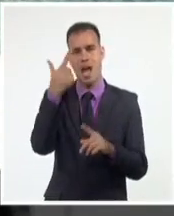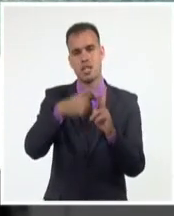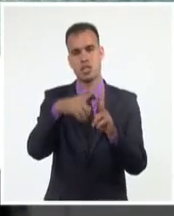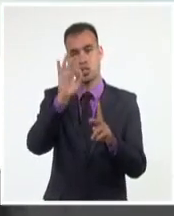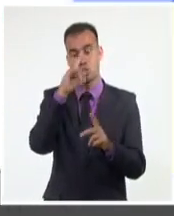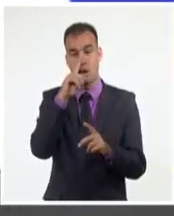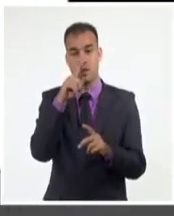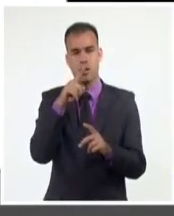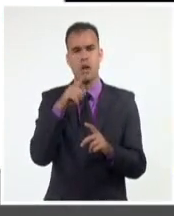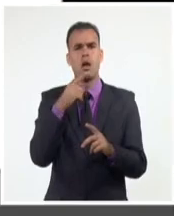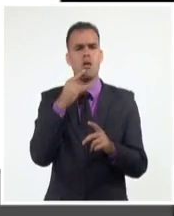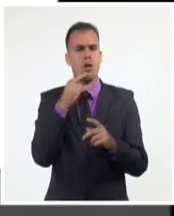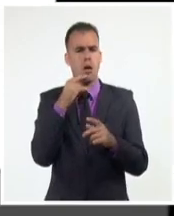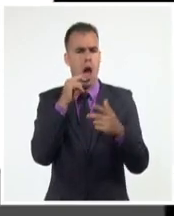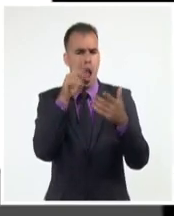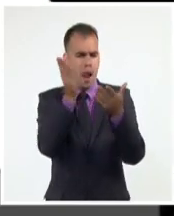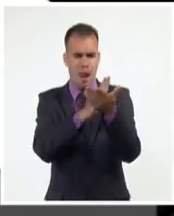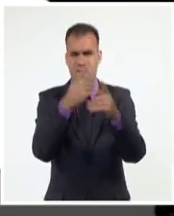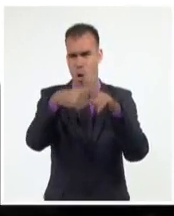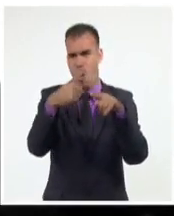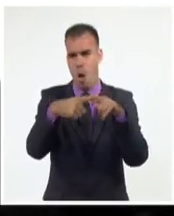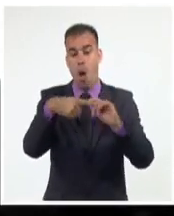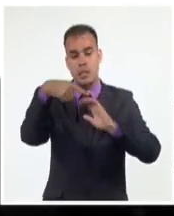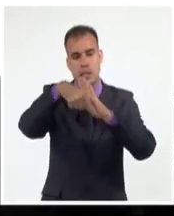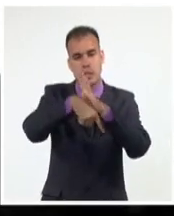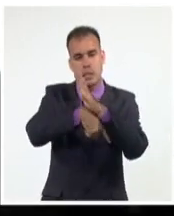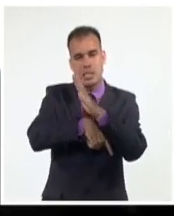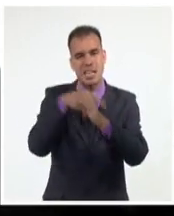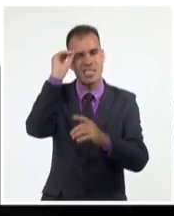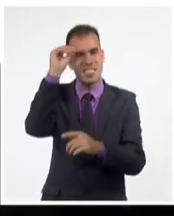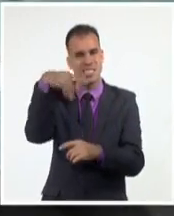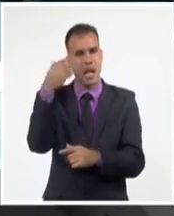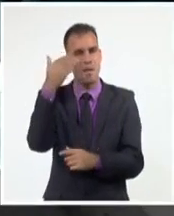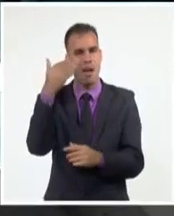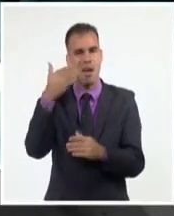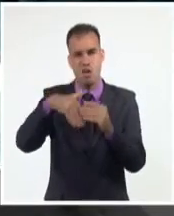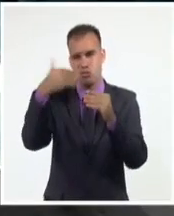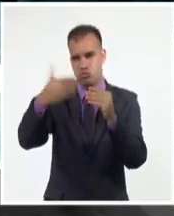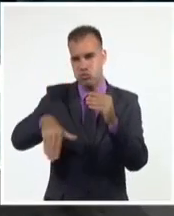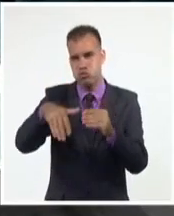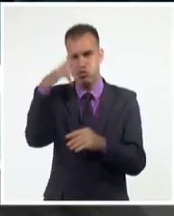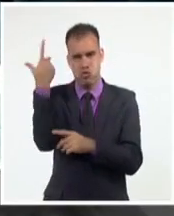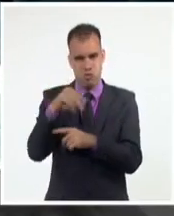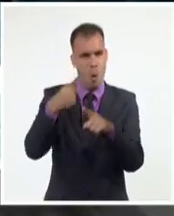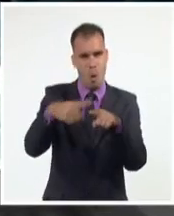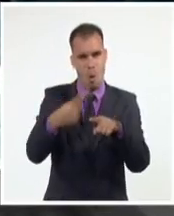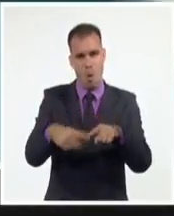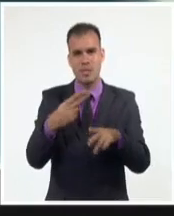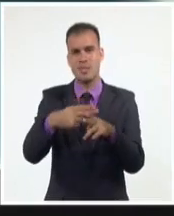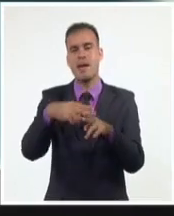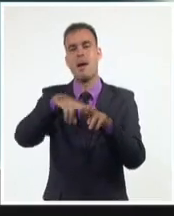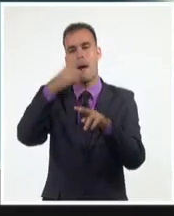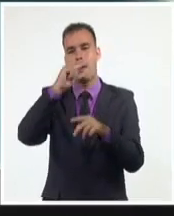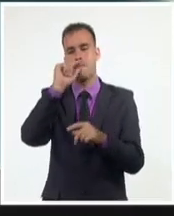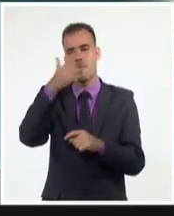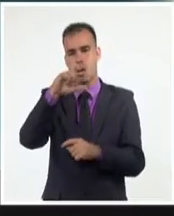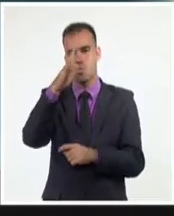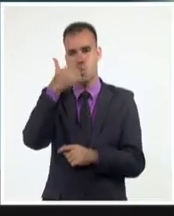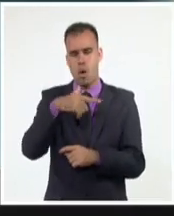sus coreografías los misterios de la sociedad secreta Abacuá. La muestra será inaugurada el 9 de diciembre en el